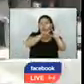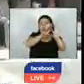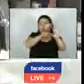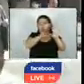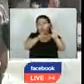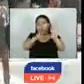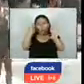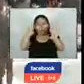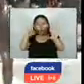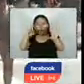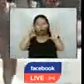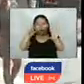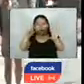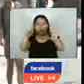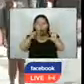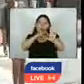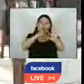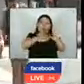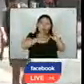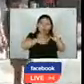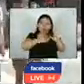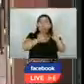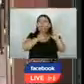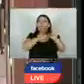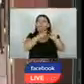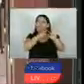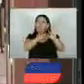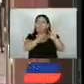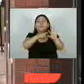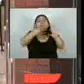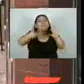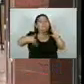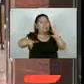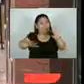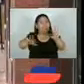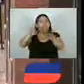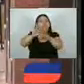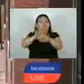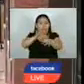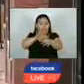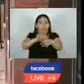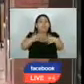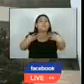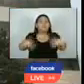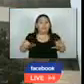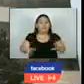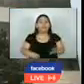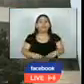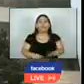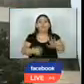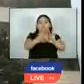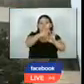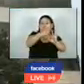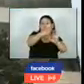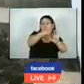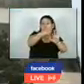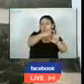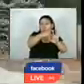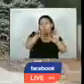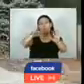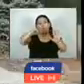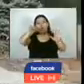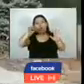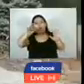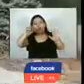magistrados, el magistrado Orellana y su servidor, hemos votado para que se contrate la empresa. El